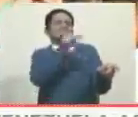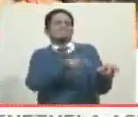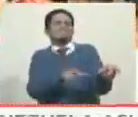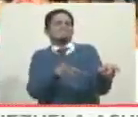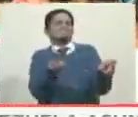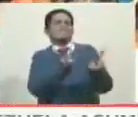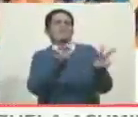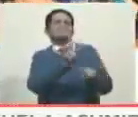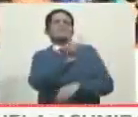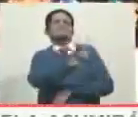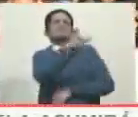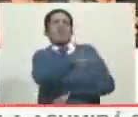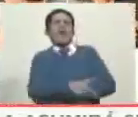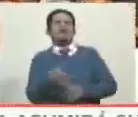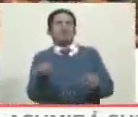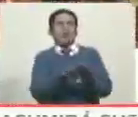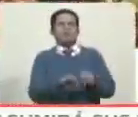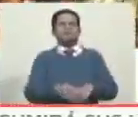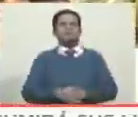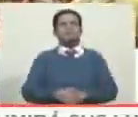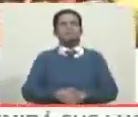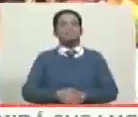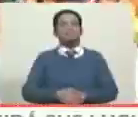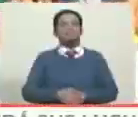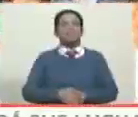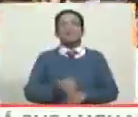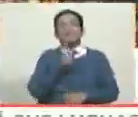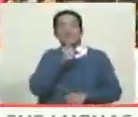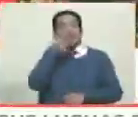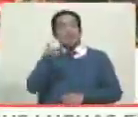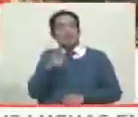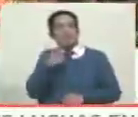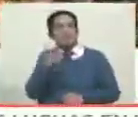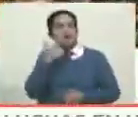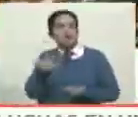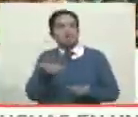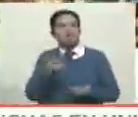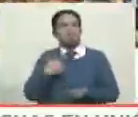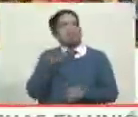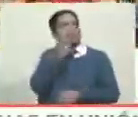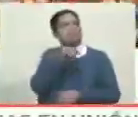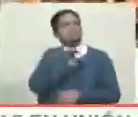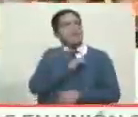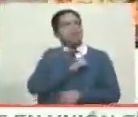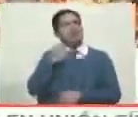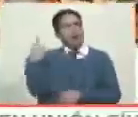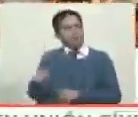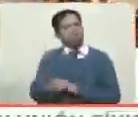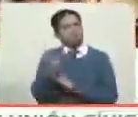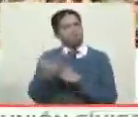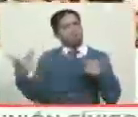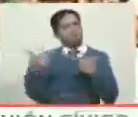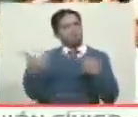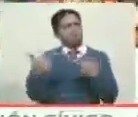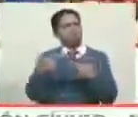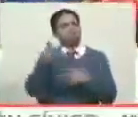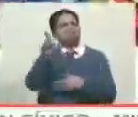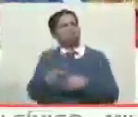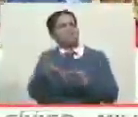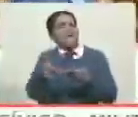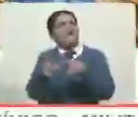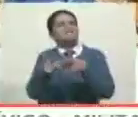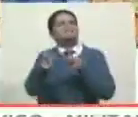le diga hoy al pueblo que no le tiene miedo a una guerra civil es un gran manipulador